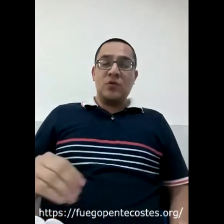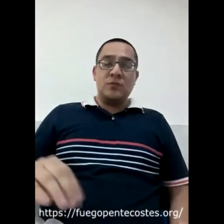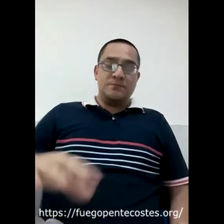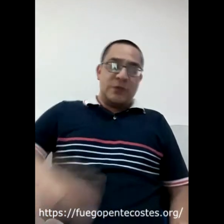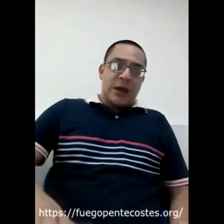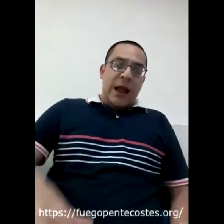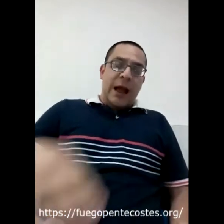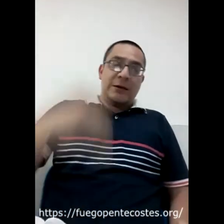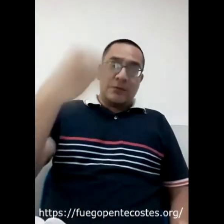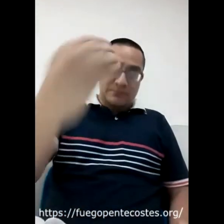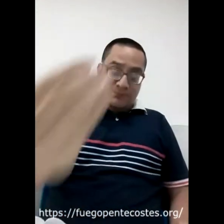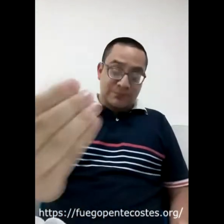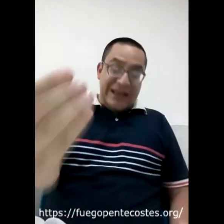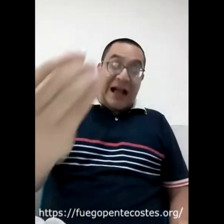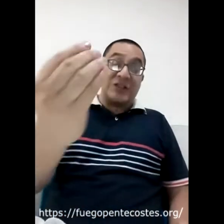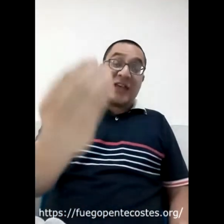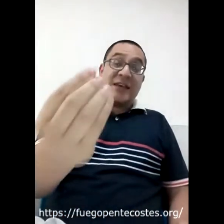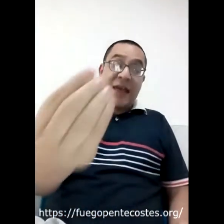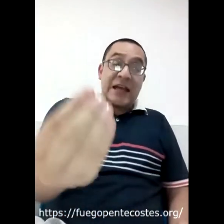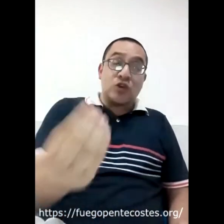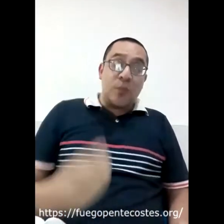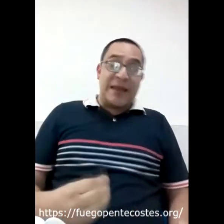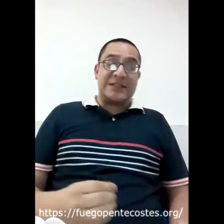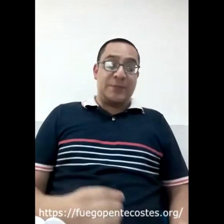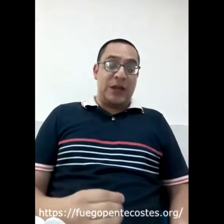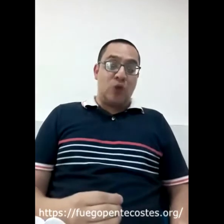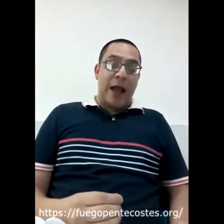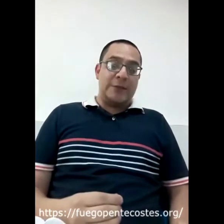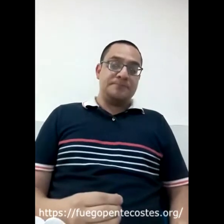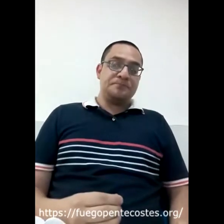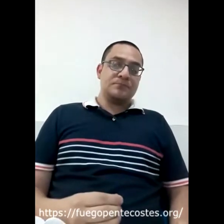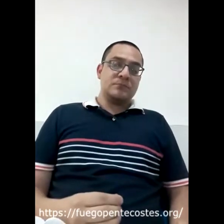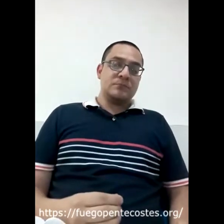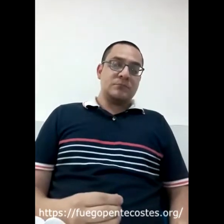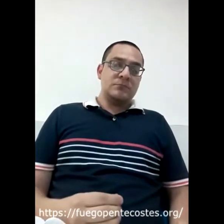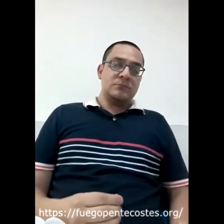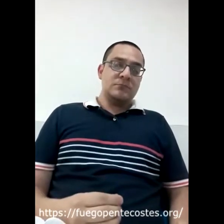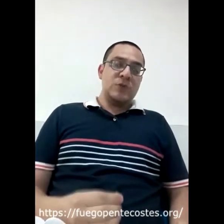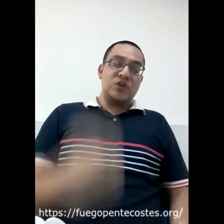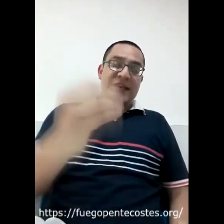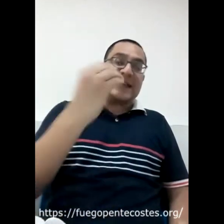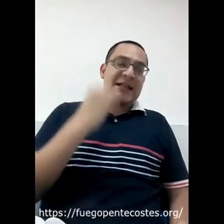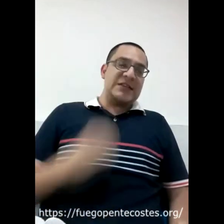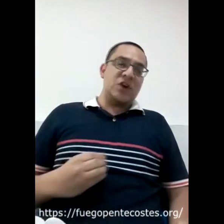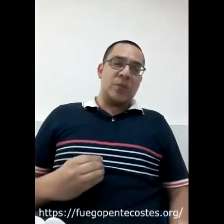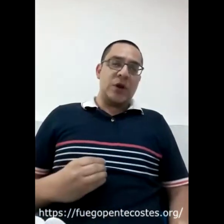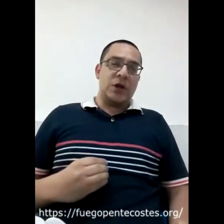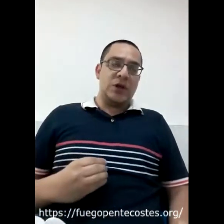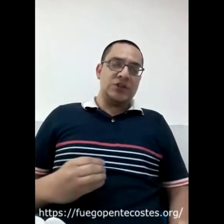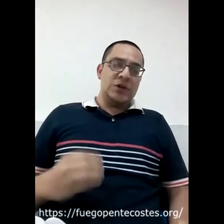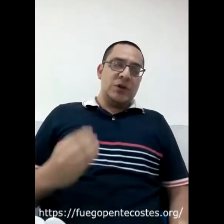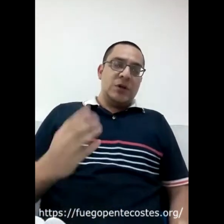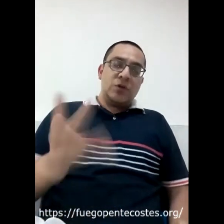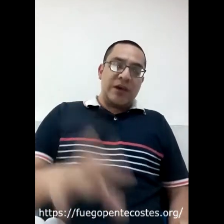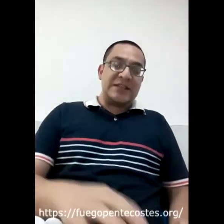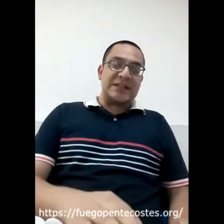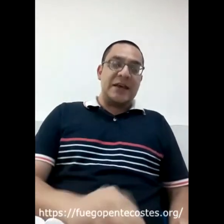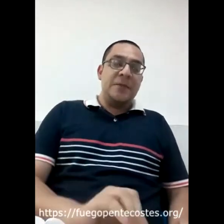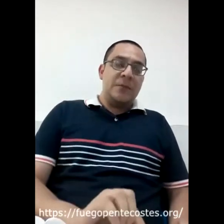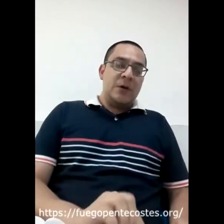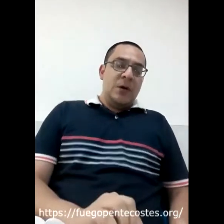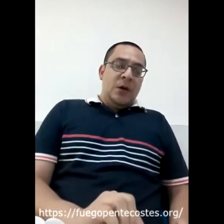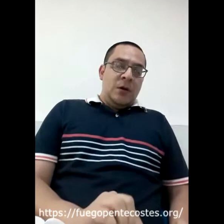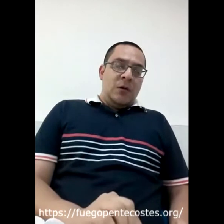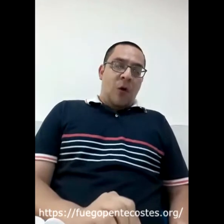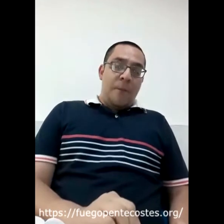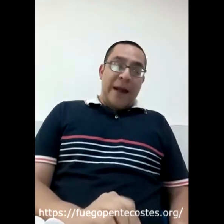Dios, allá en Venezuela. Mucha gente oscura, vestida de negro, va a comenzar a entrar a las casas, va a comenzar a matar, y aviones de